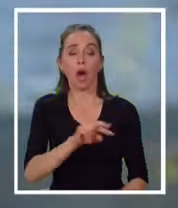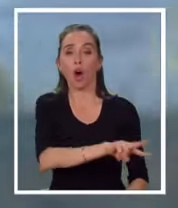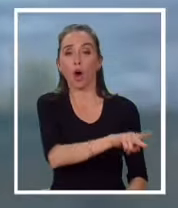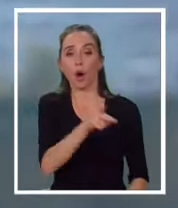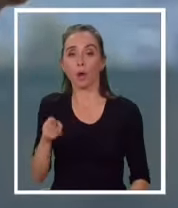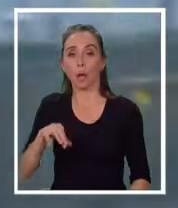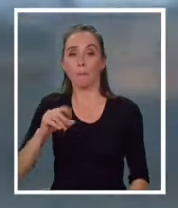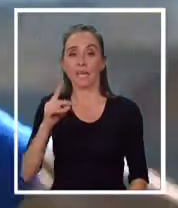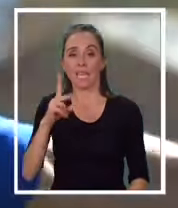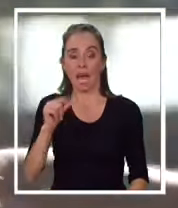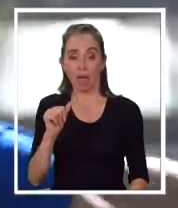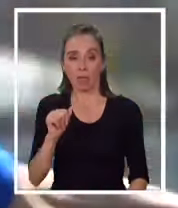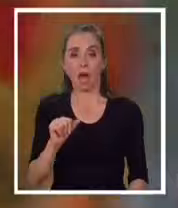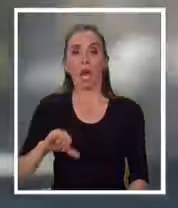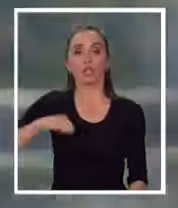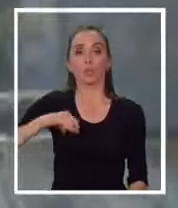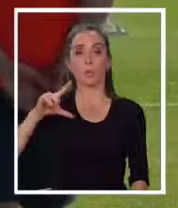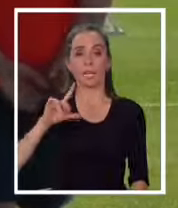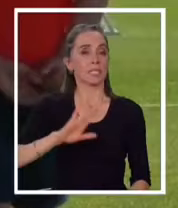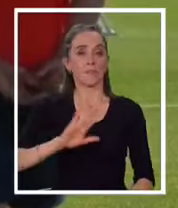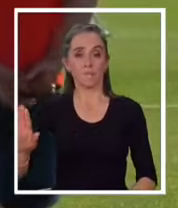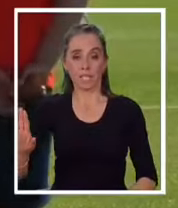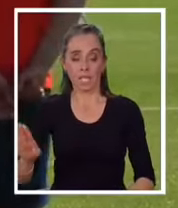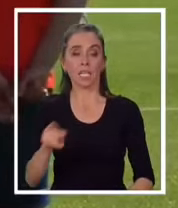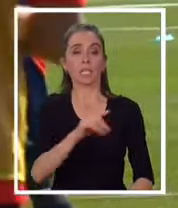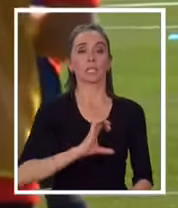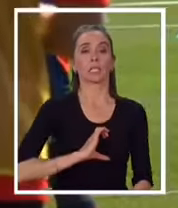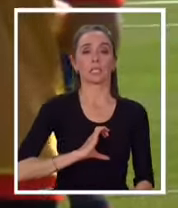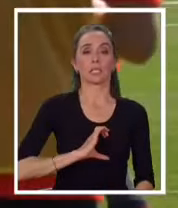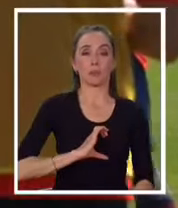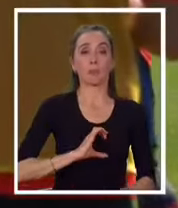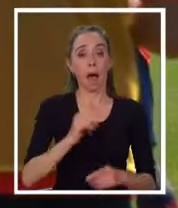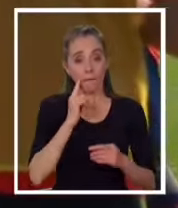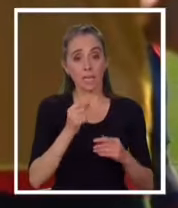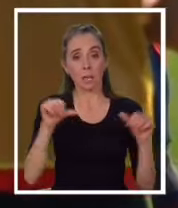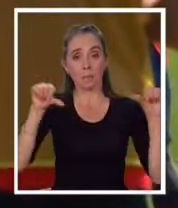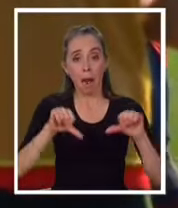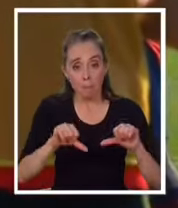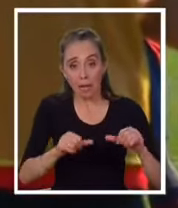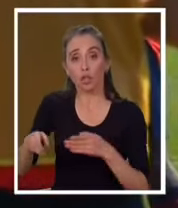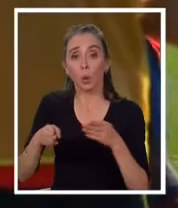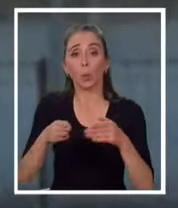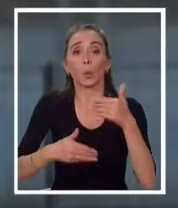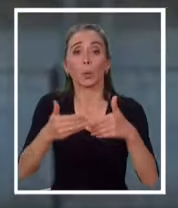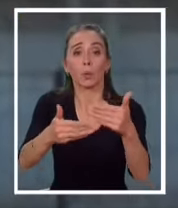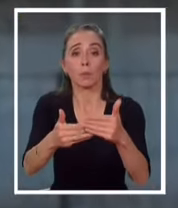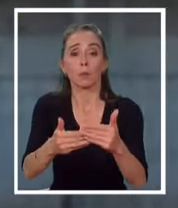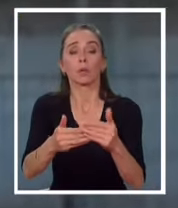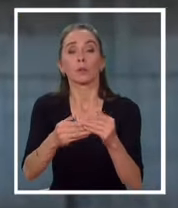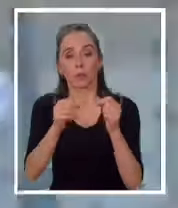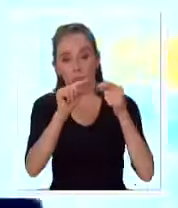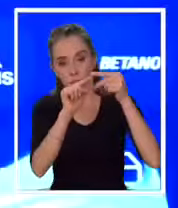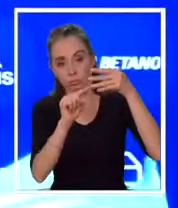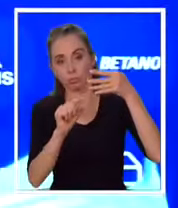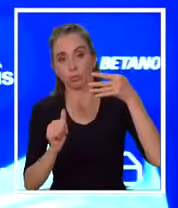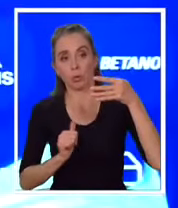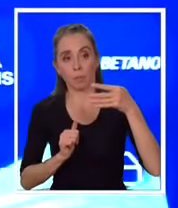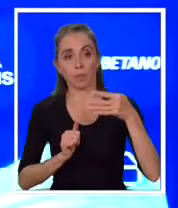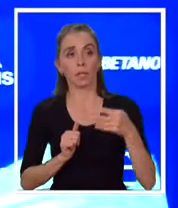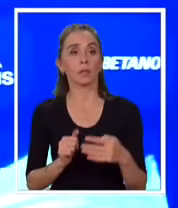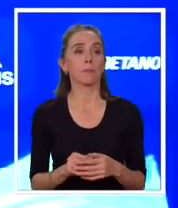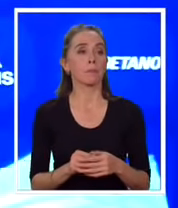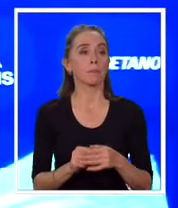de Miranda, que dejó la sub-17 para intentar enrielar el camino y por lo menos ubicarse entre estos parámetros. Nos